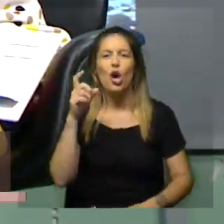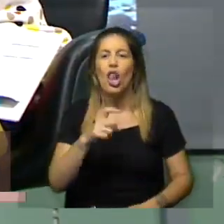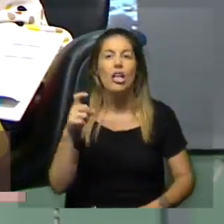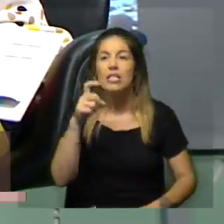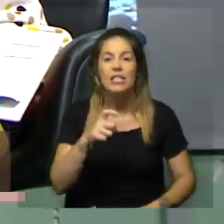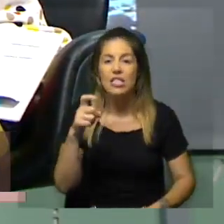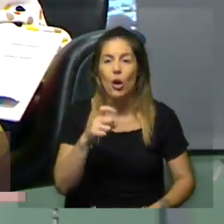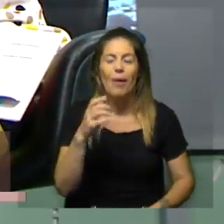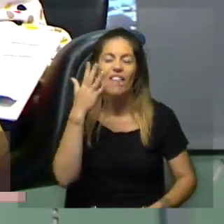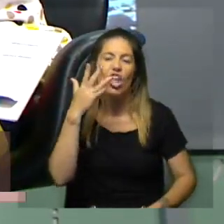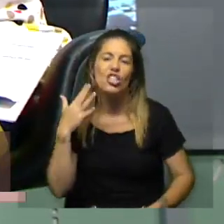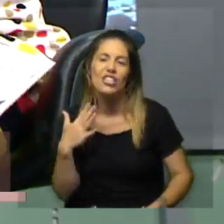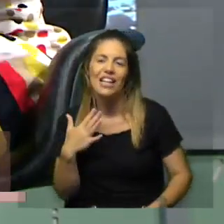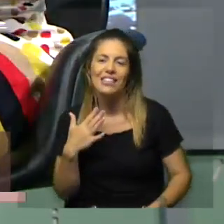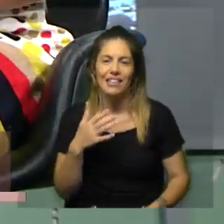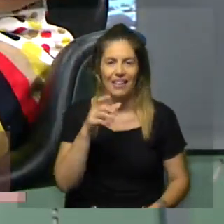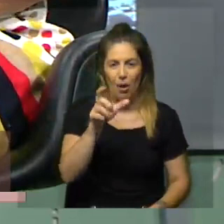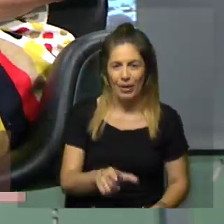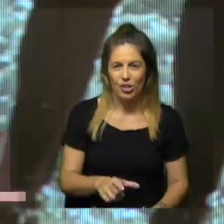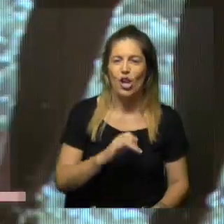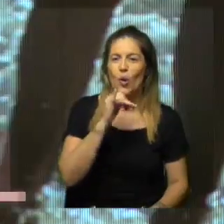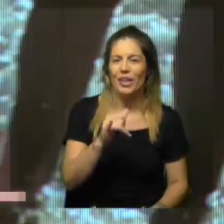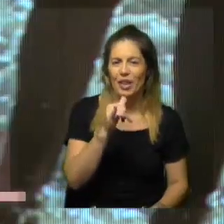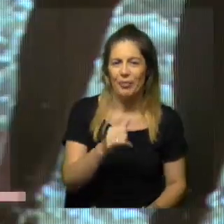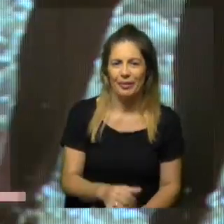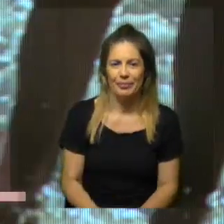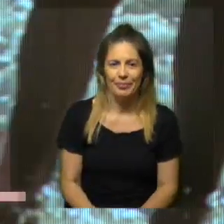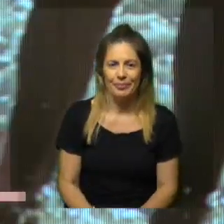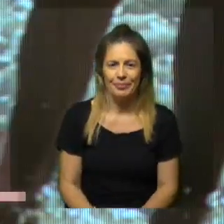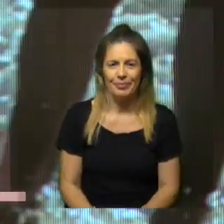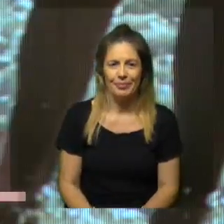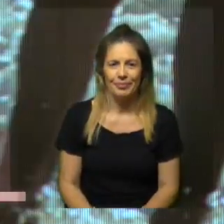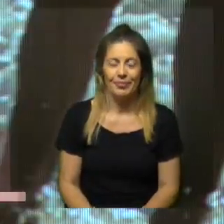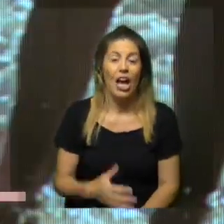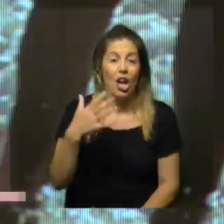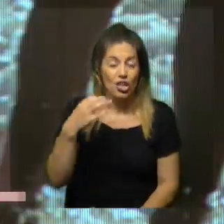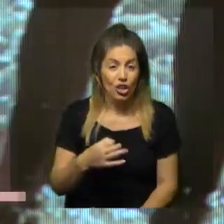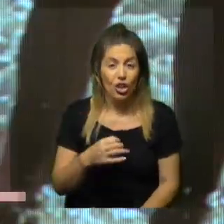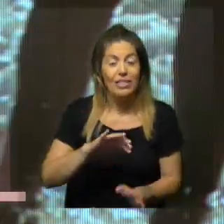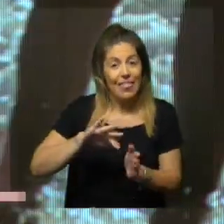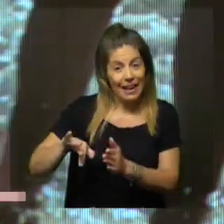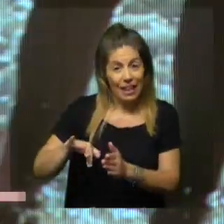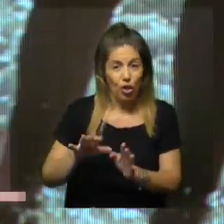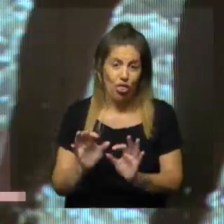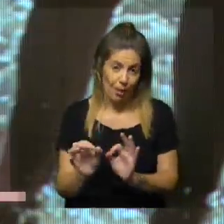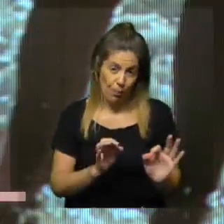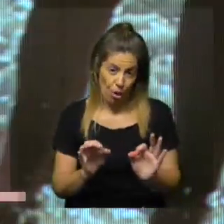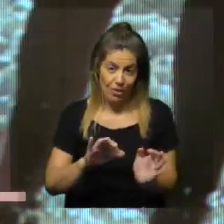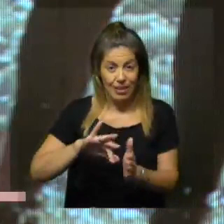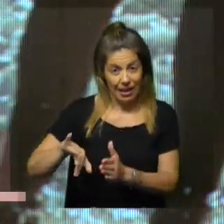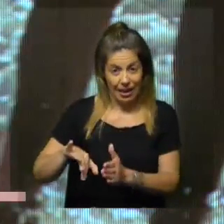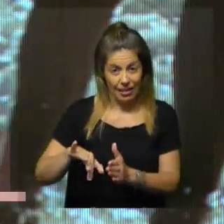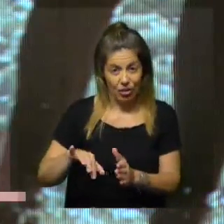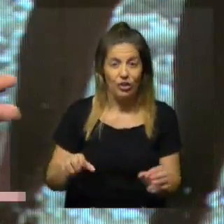ver. Bueno. Cuénteme de eso. Y bueno, yo creo que igual se está dejando más de moda. Estamos